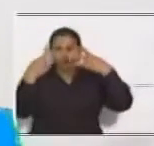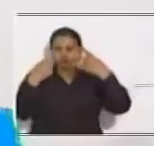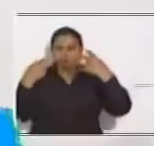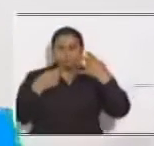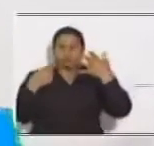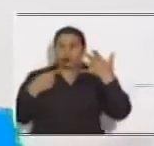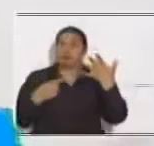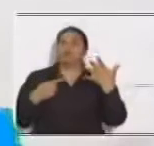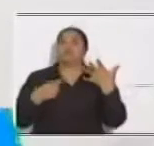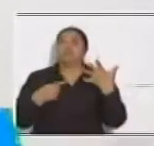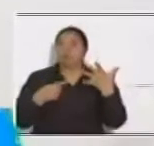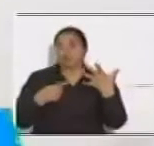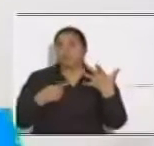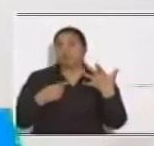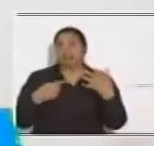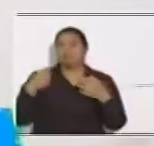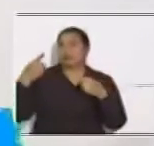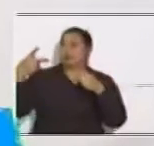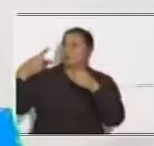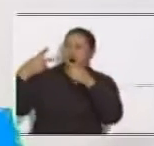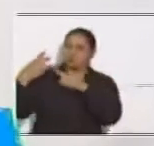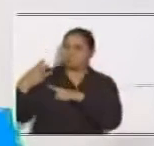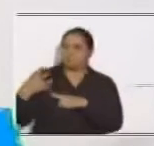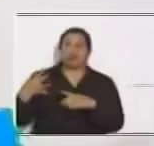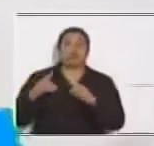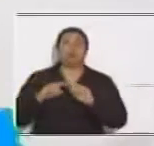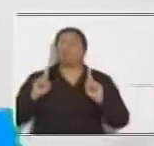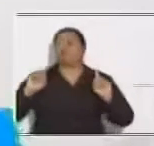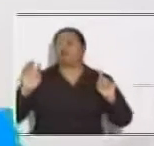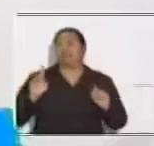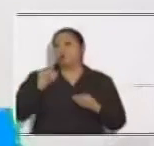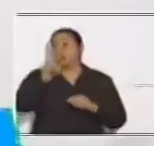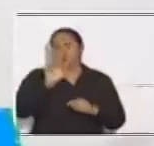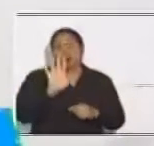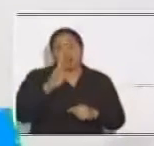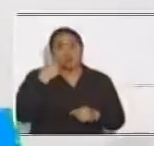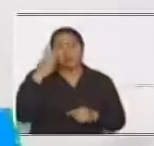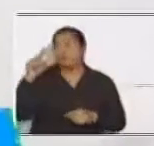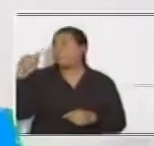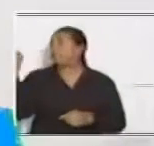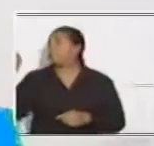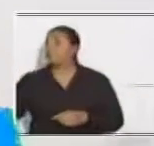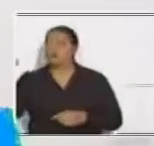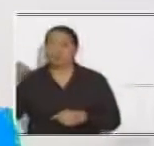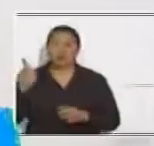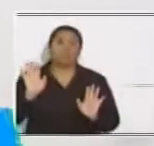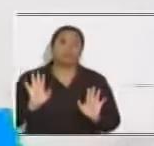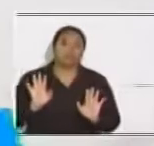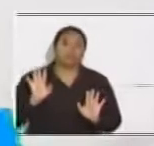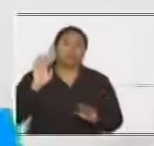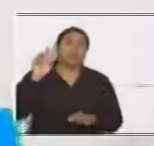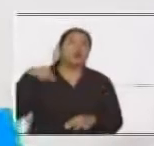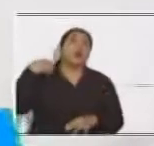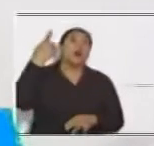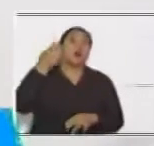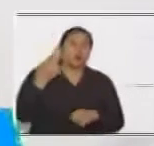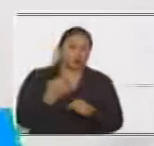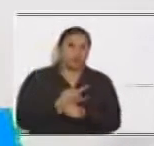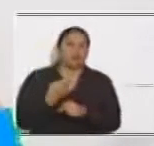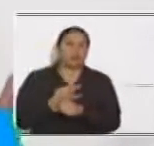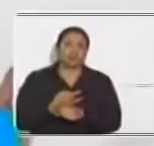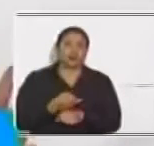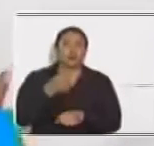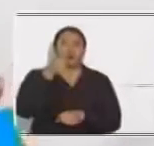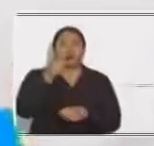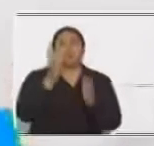obtusángulos, agudos, etc. Ustedes búsquenlos, porque nos van a volver a servir. Otra vez les pido que